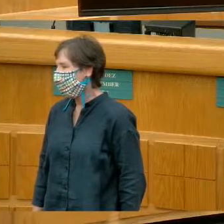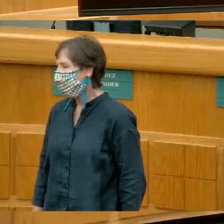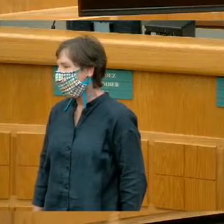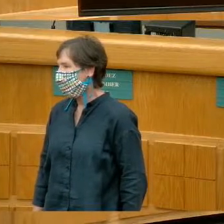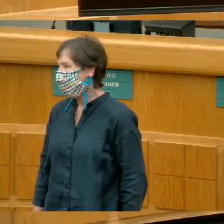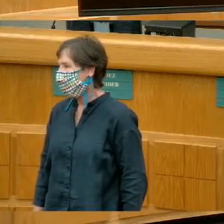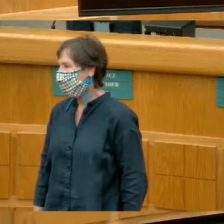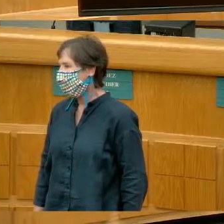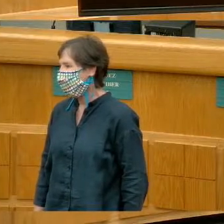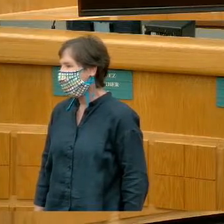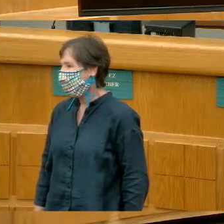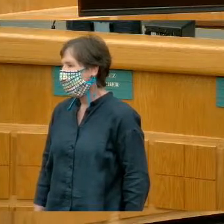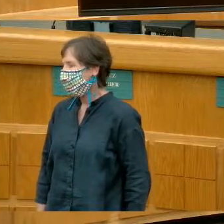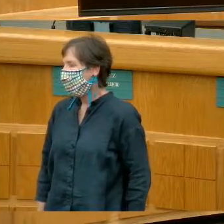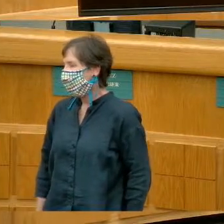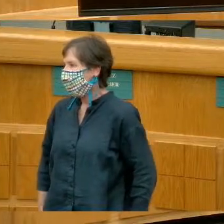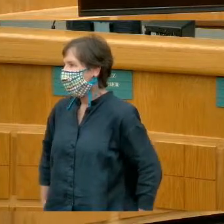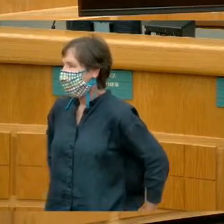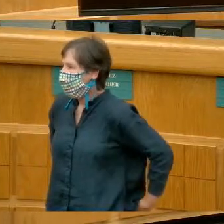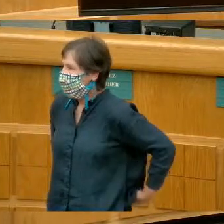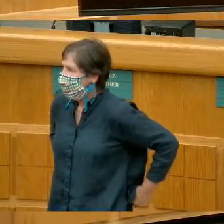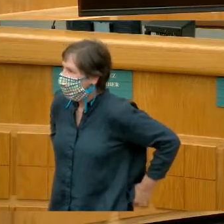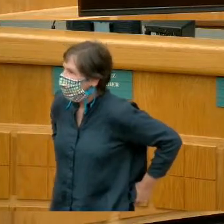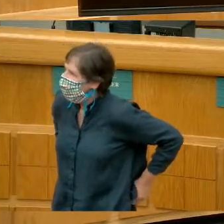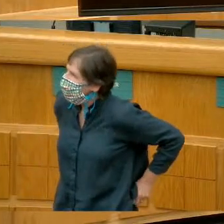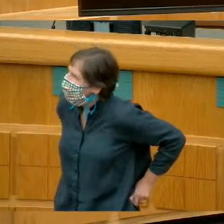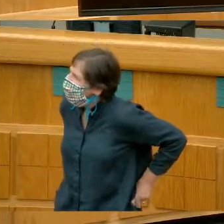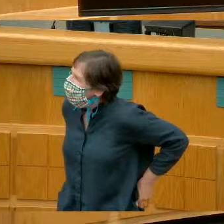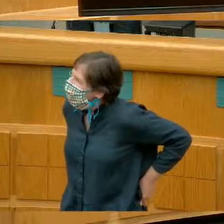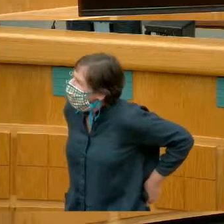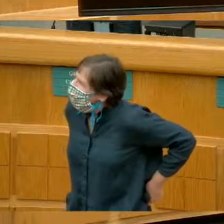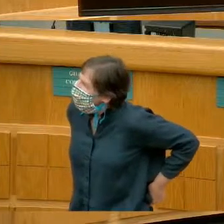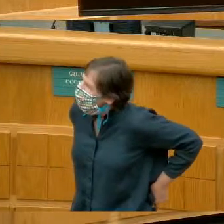512-883-2400, la Fundación Coastal Bend, al